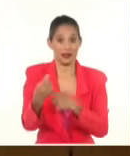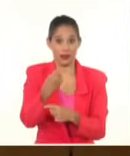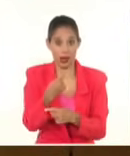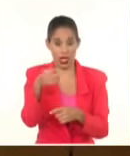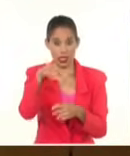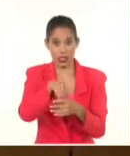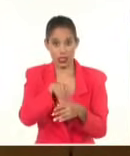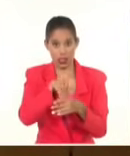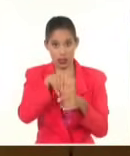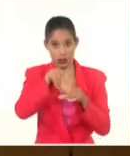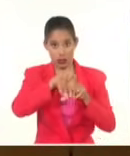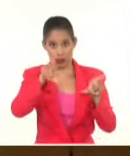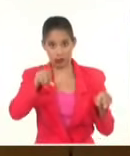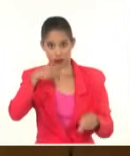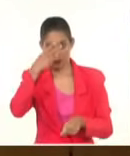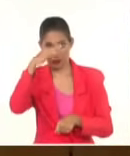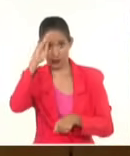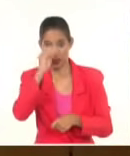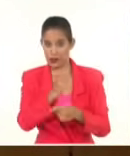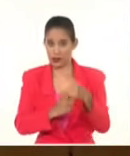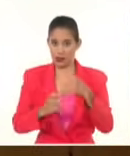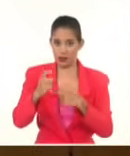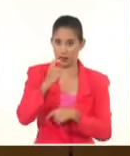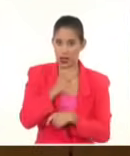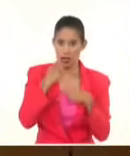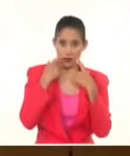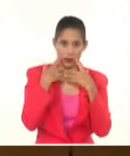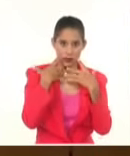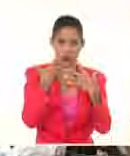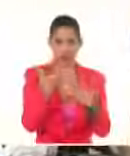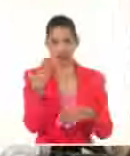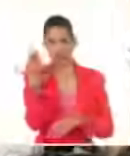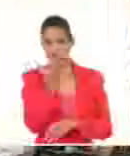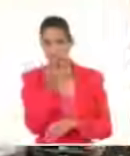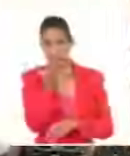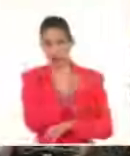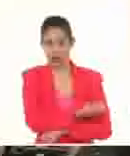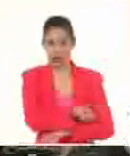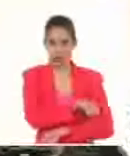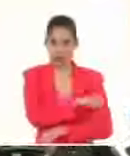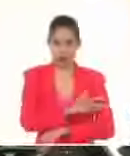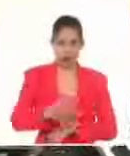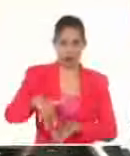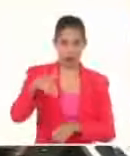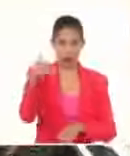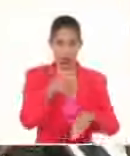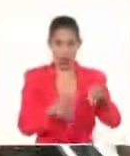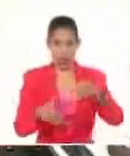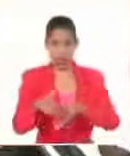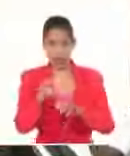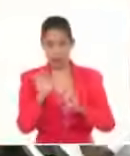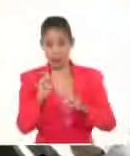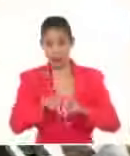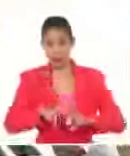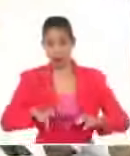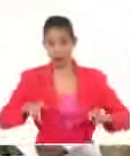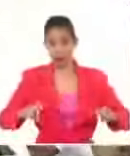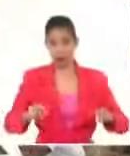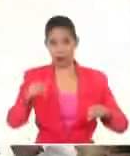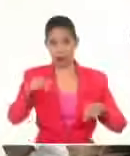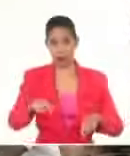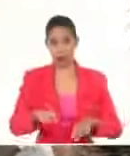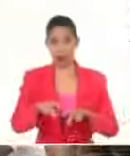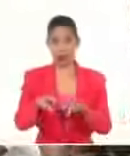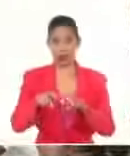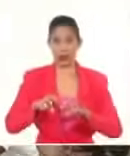población, su gente, es decir, la gente, lo que estamos aquí, lo que están allá afuera, y con ello tenemos que contar para hacer un